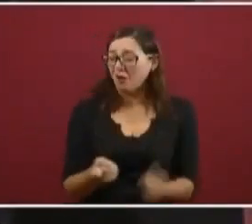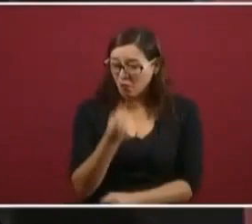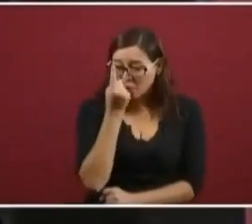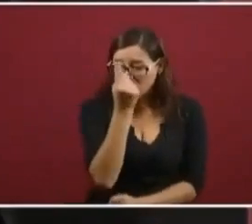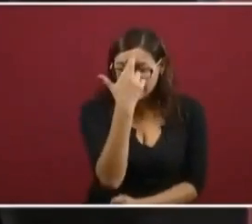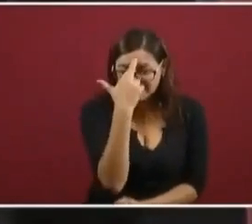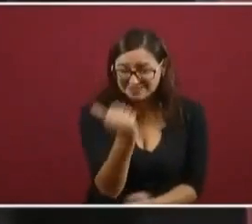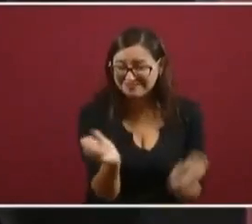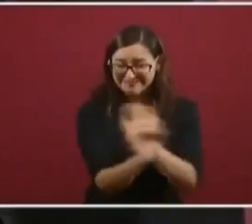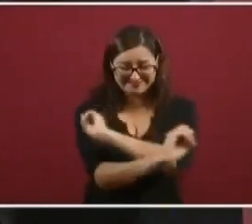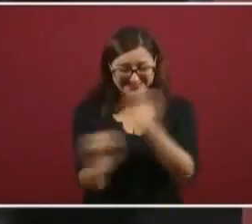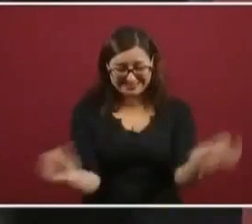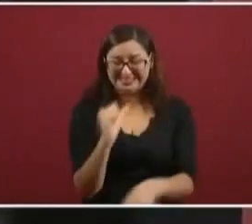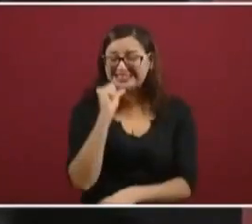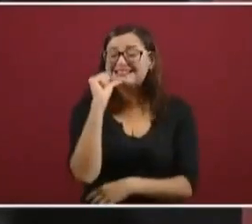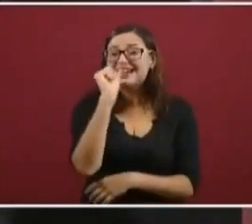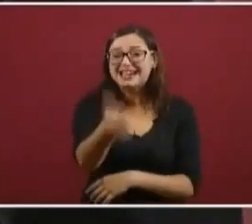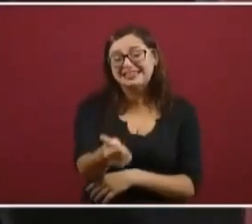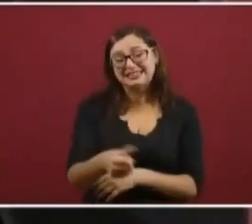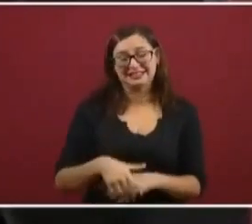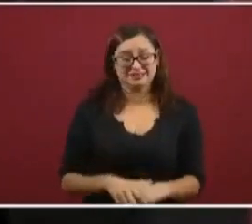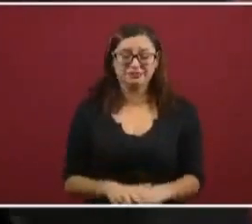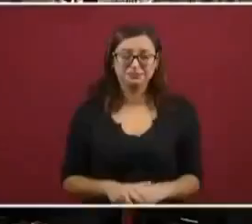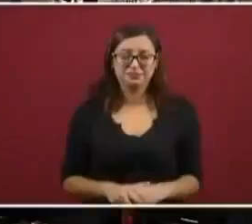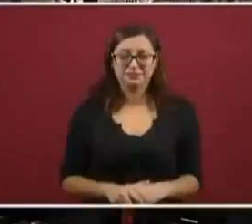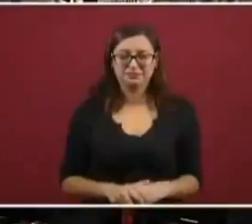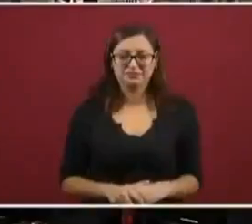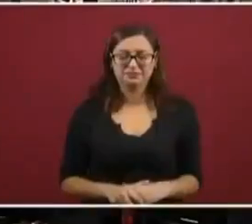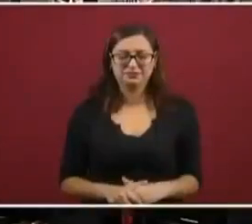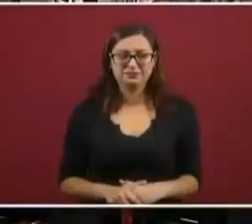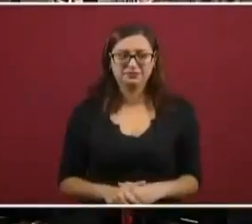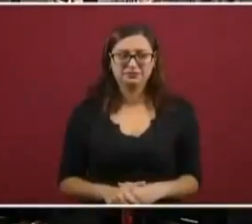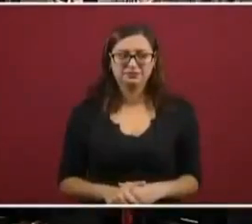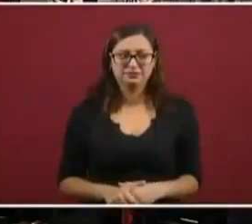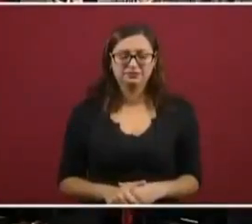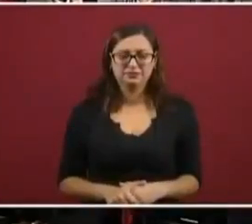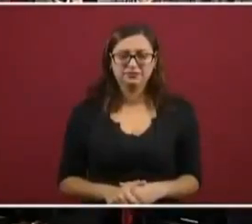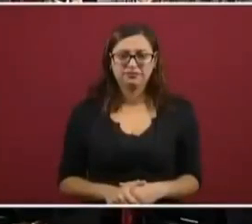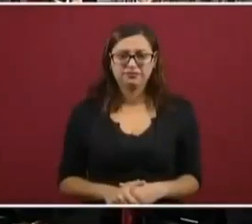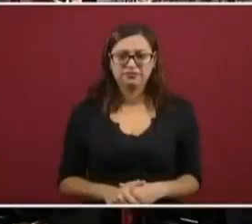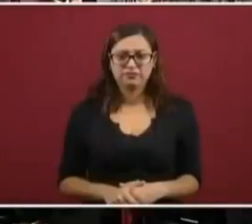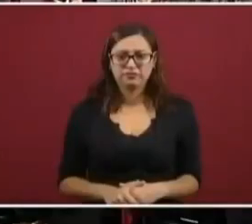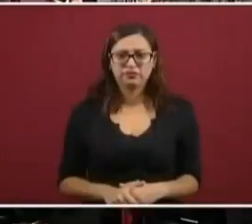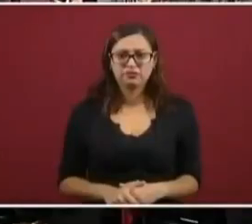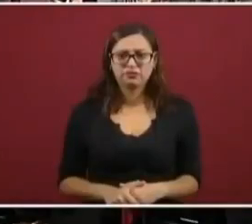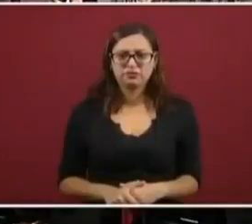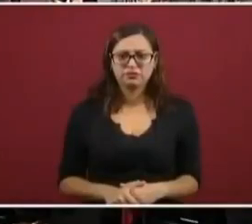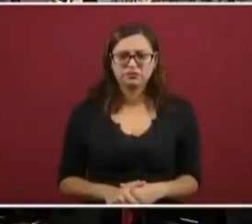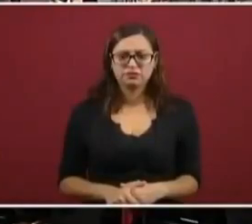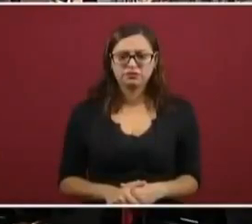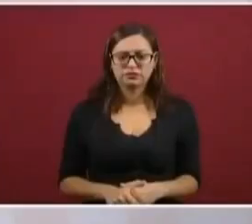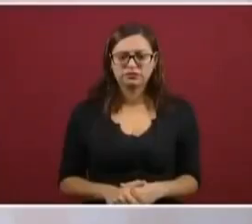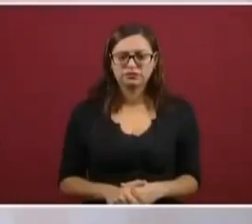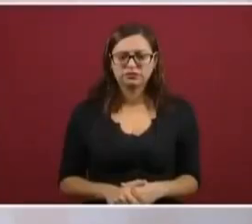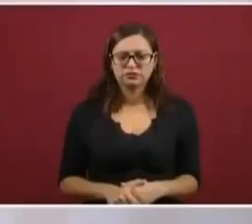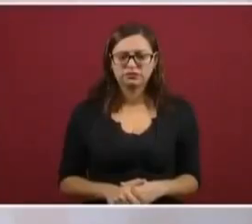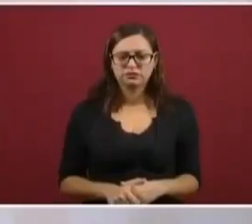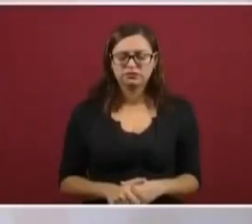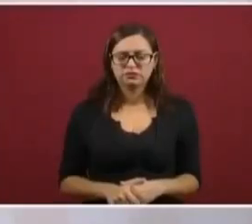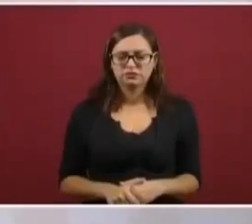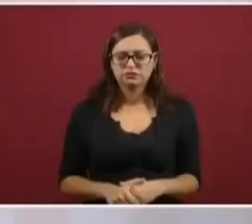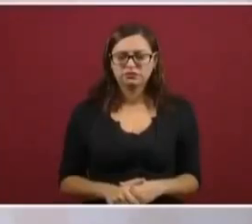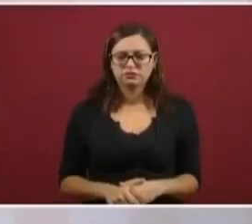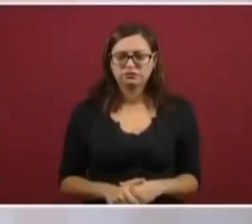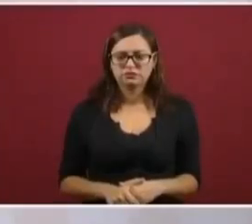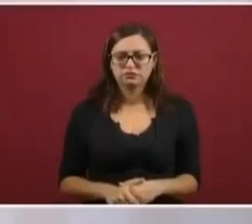nada absolutamente y ya ordené